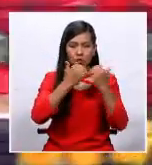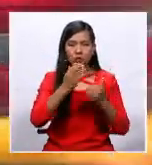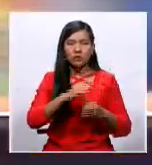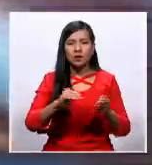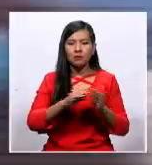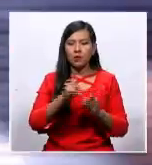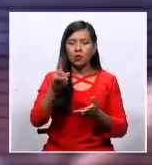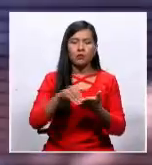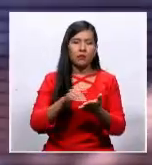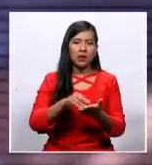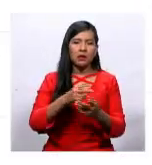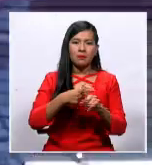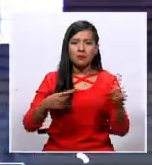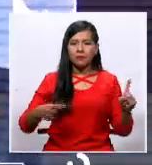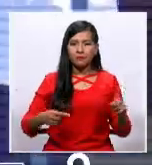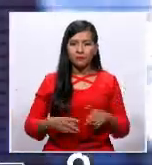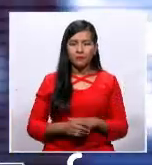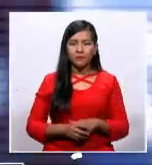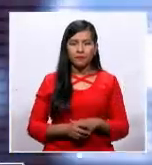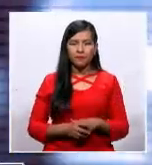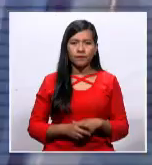de sorgo.